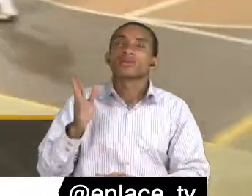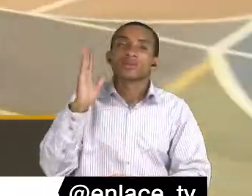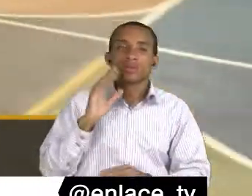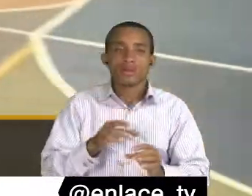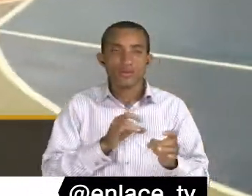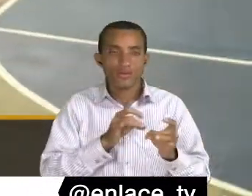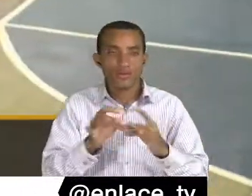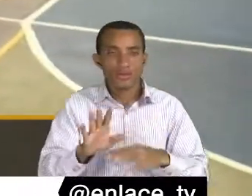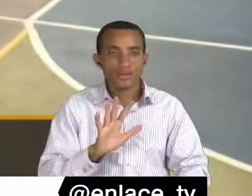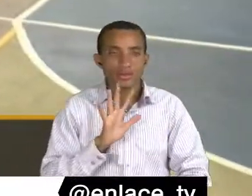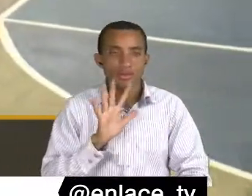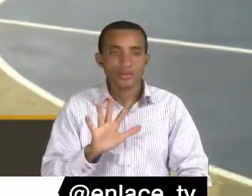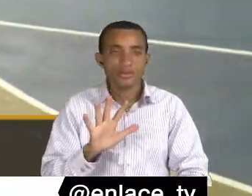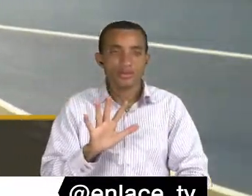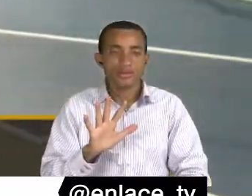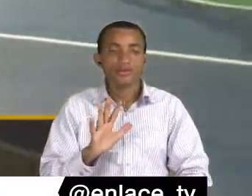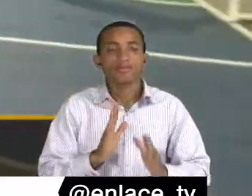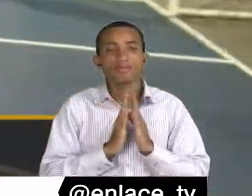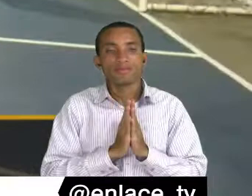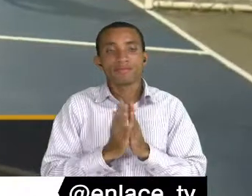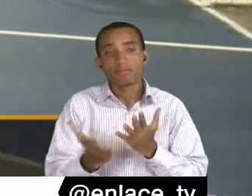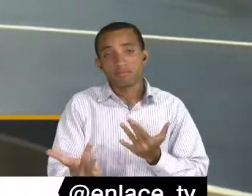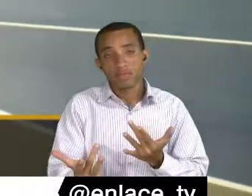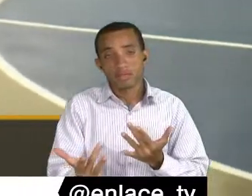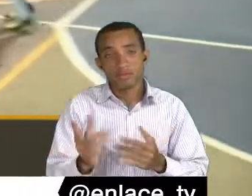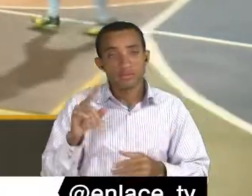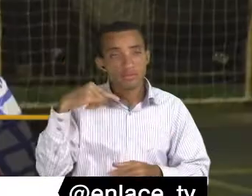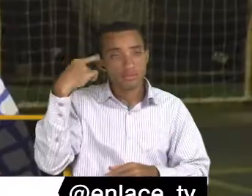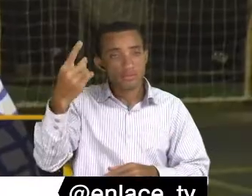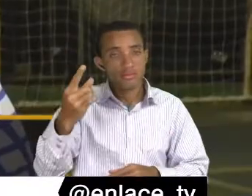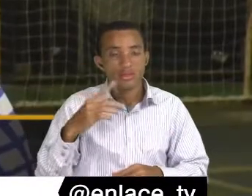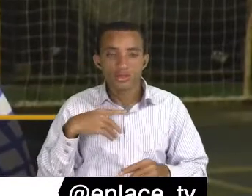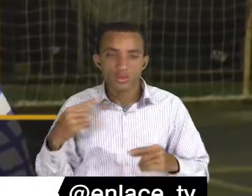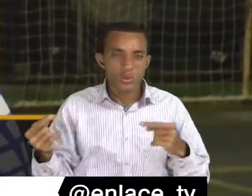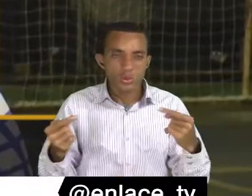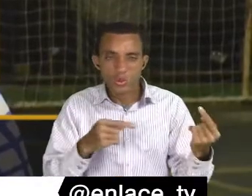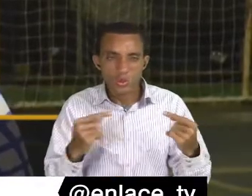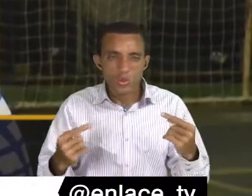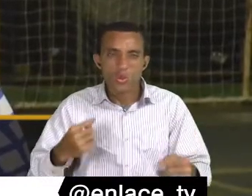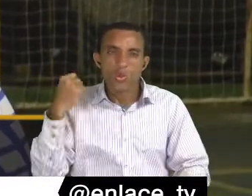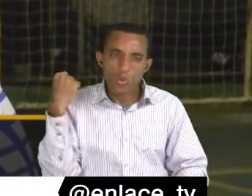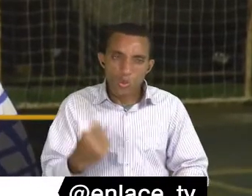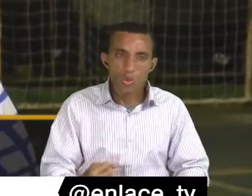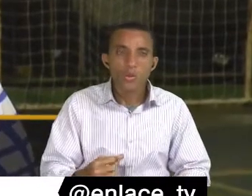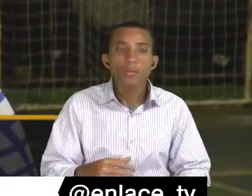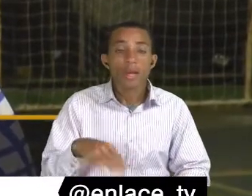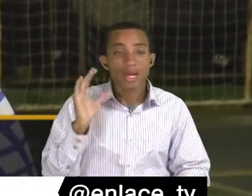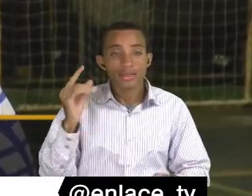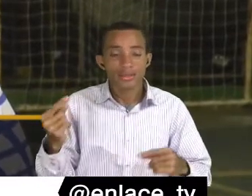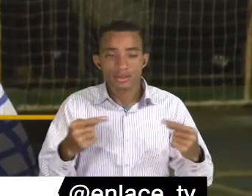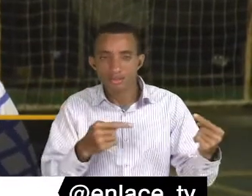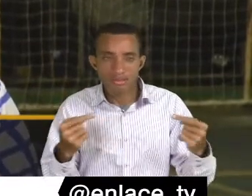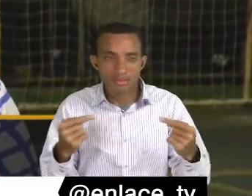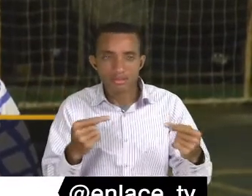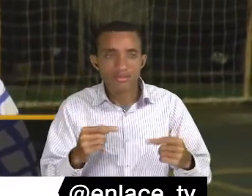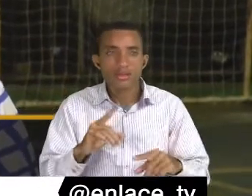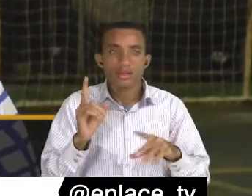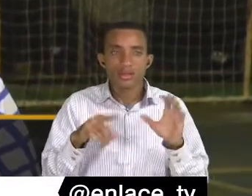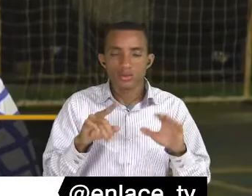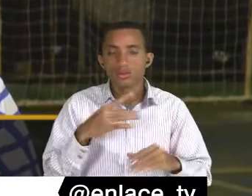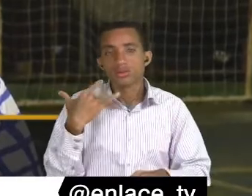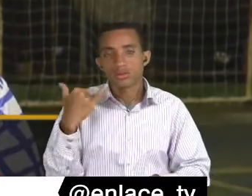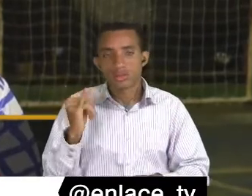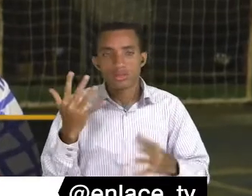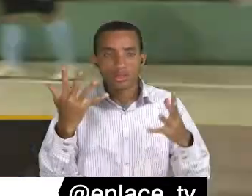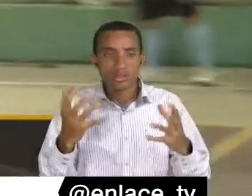fecha. Esperamos para la siguiente fecha ya partido más interesante, ya que se está cerrando la primera ronda y los equipos clasificados desean ubicarse de